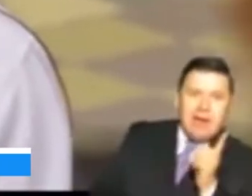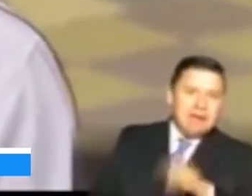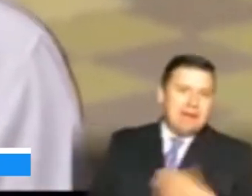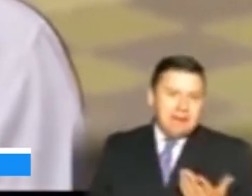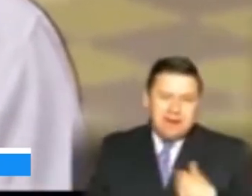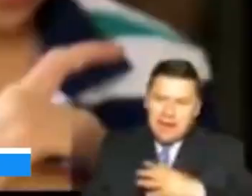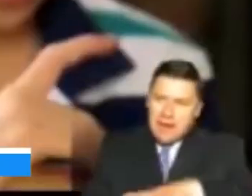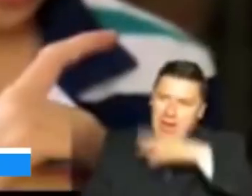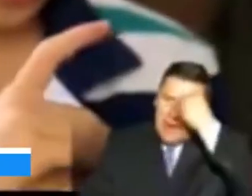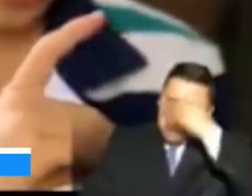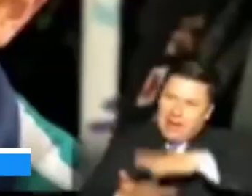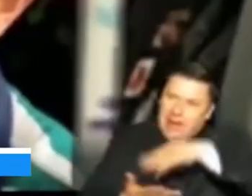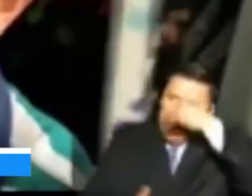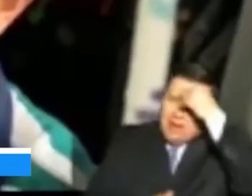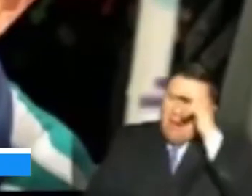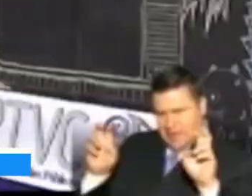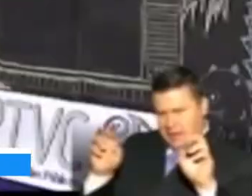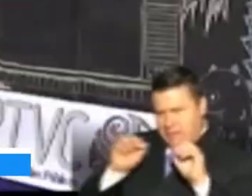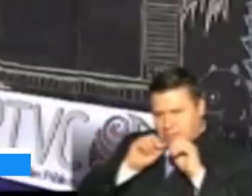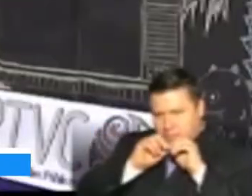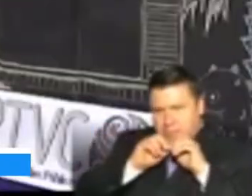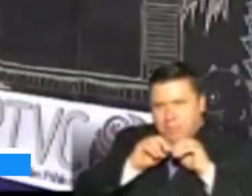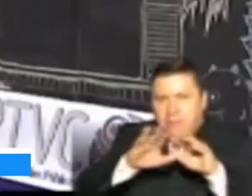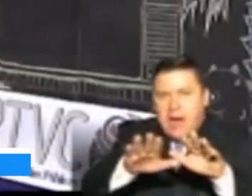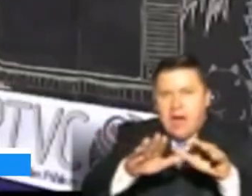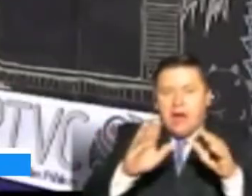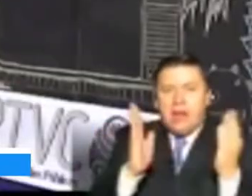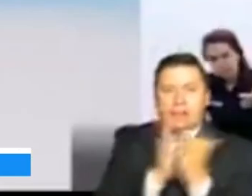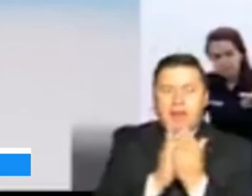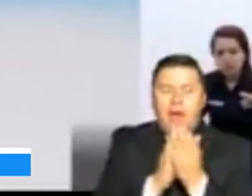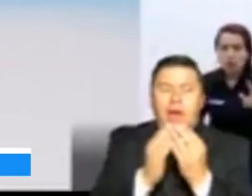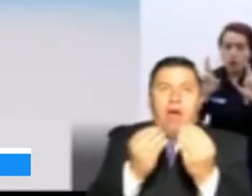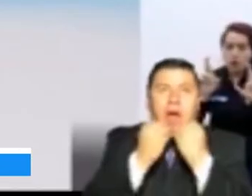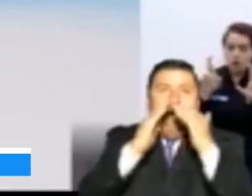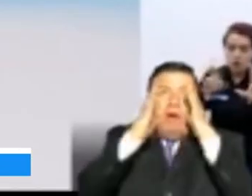través de estos proyectos los estudiantes no pierdan clases mientras se supera la cuarentena.